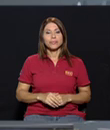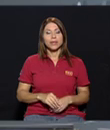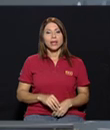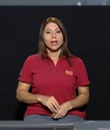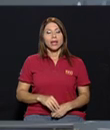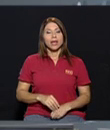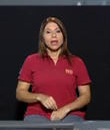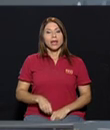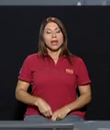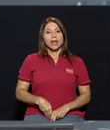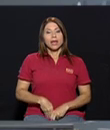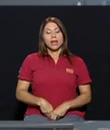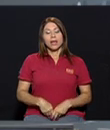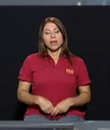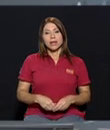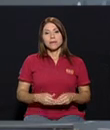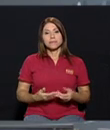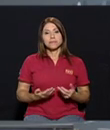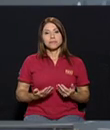conversación.